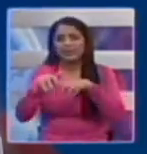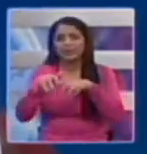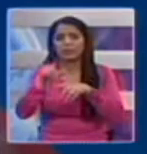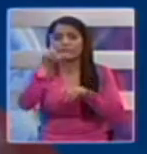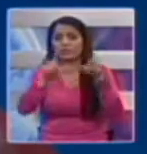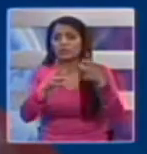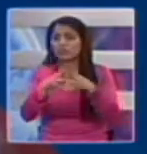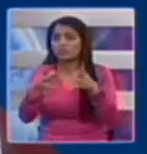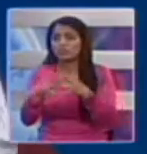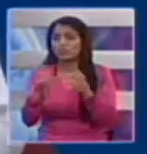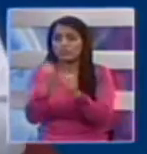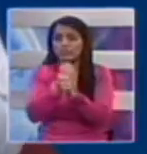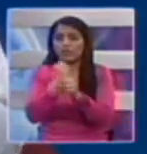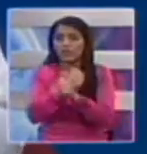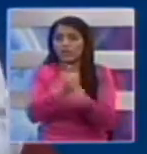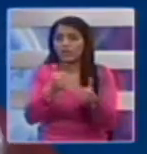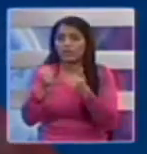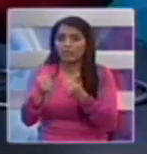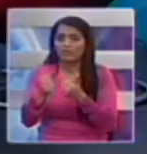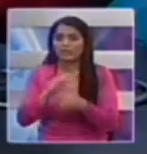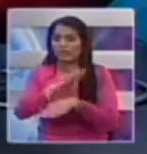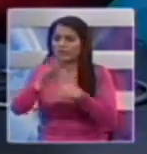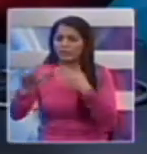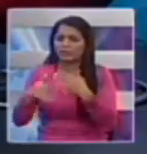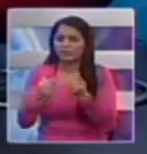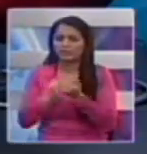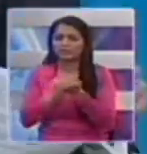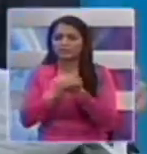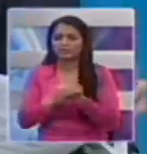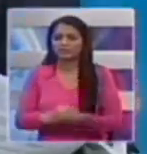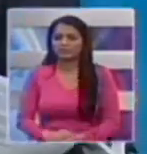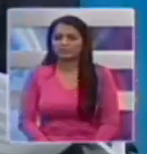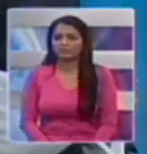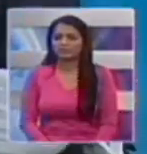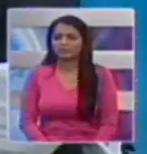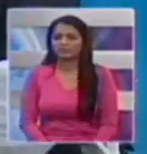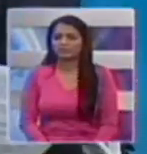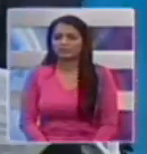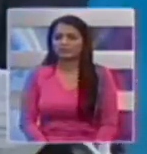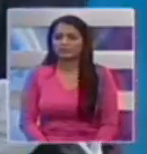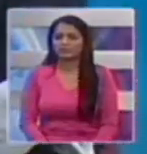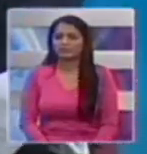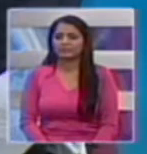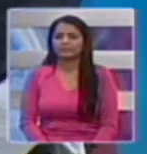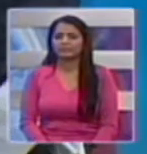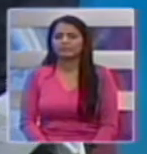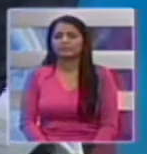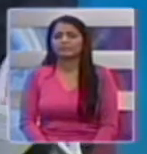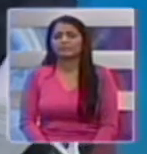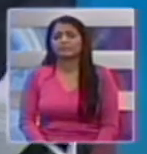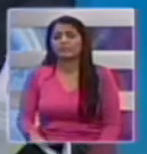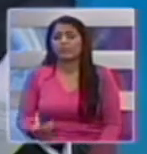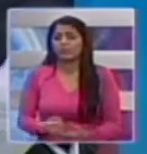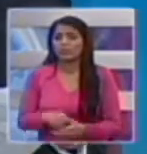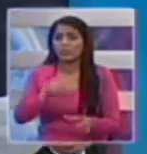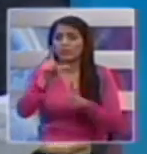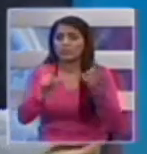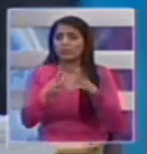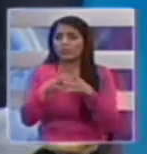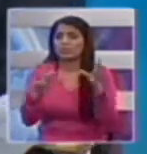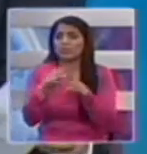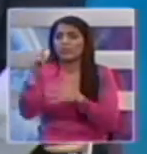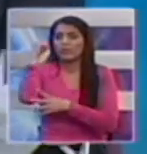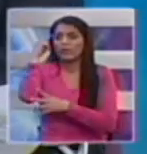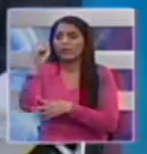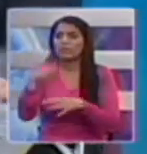comerciante, al industrial, a todos. Resulta que todo el mundo dice hay que poner los ojos en el agro. Y no es nuevo esta frase, Paul,